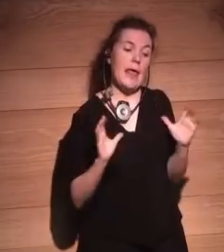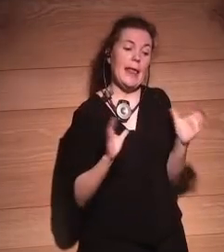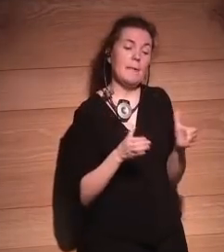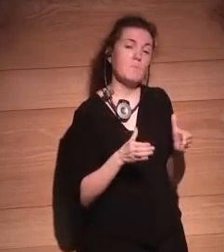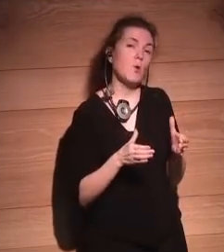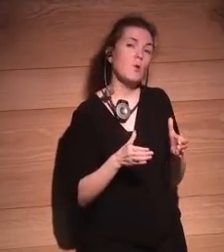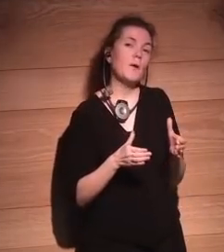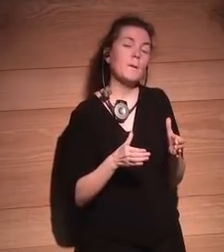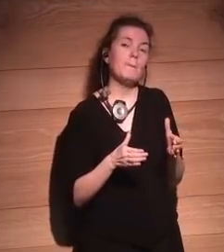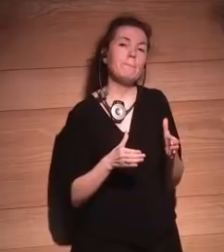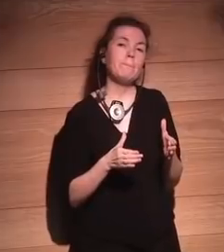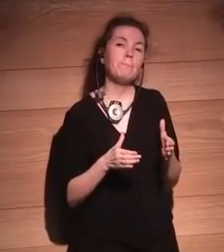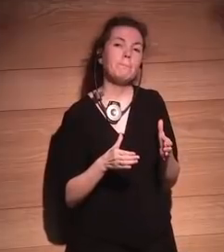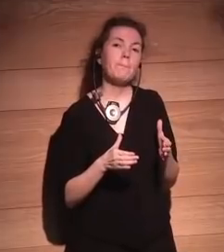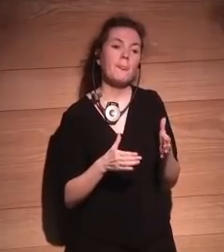nosotros,